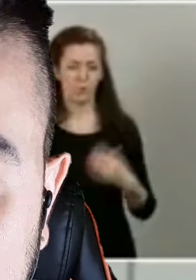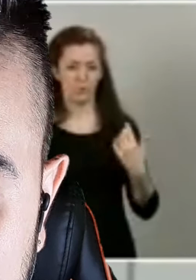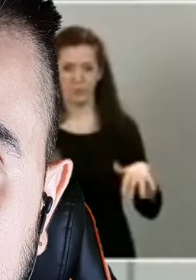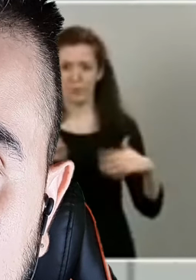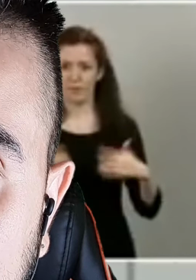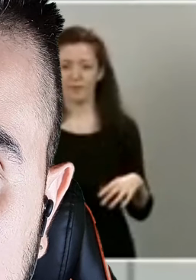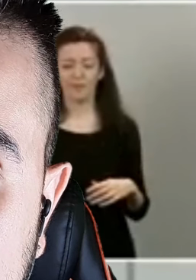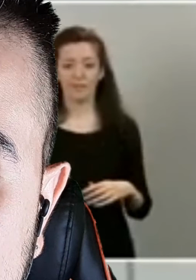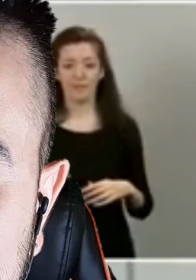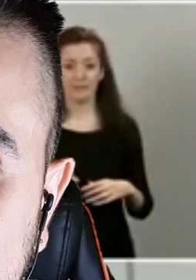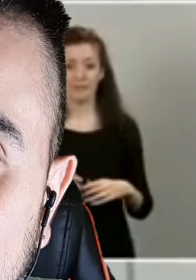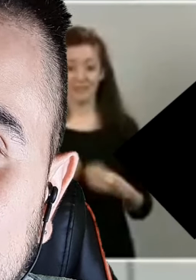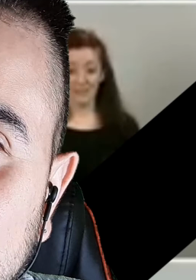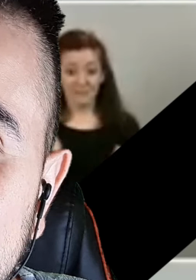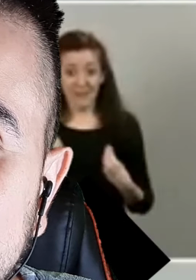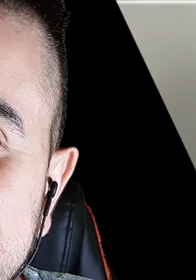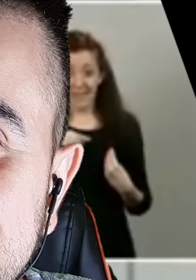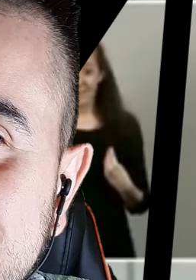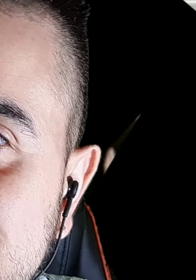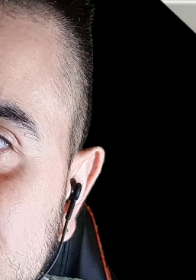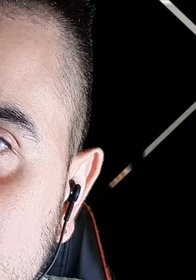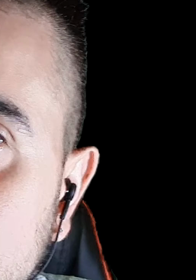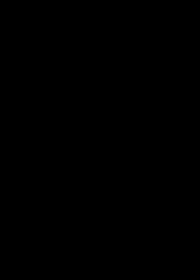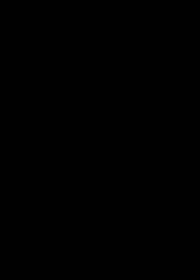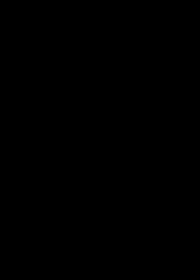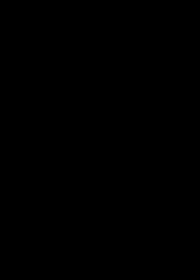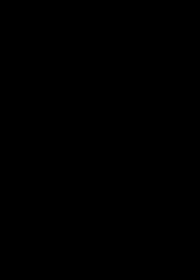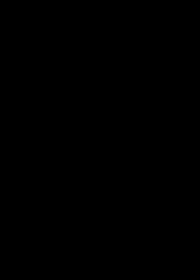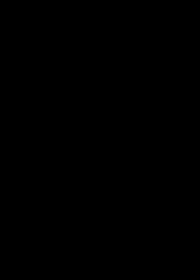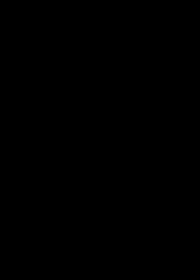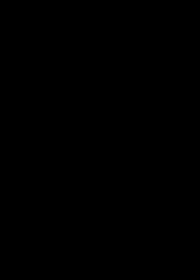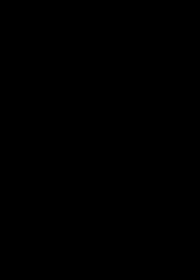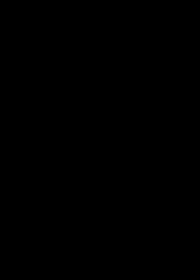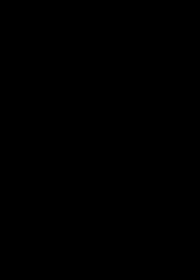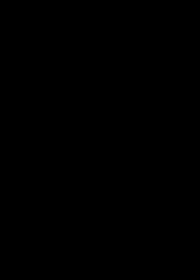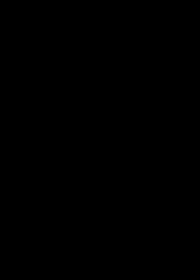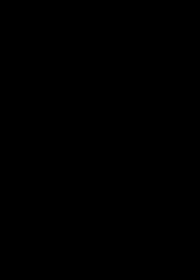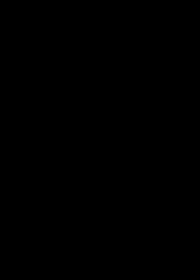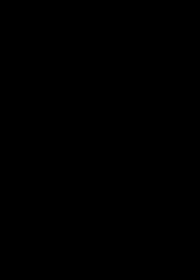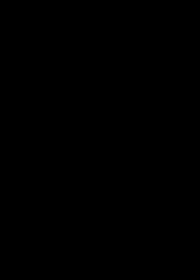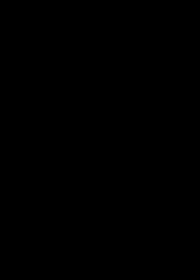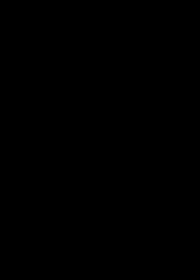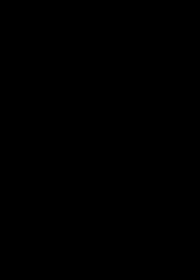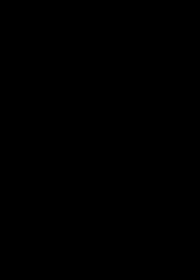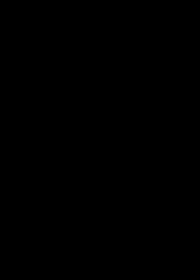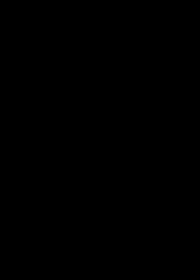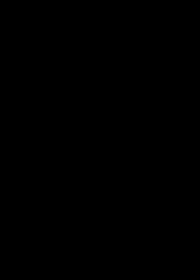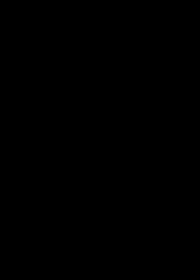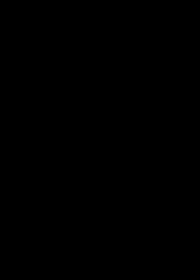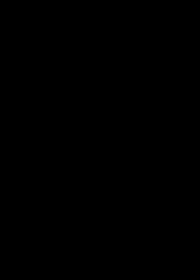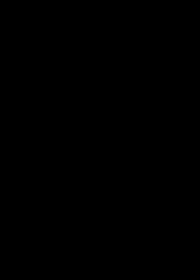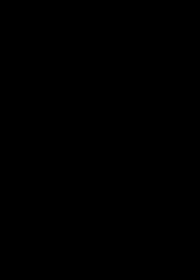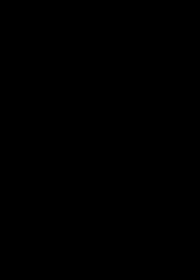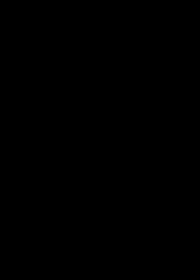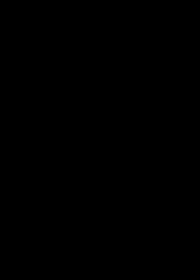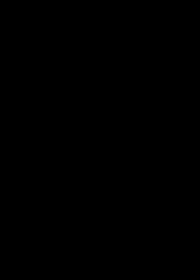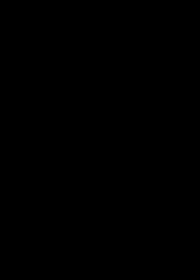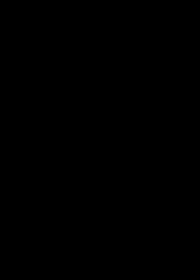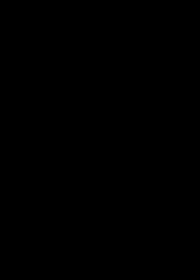si solución algunas cosas chavales os quiero y ahora no va a